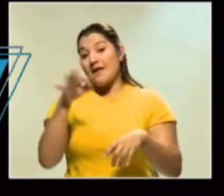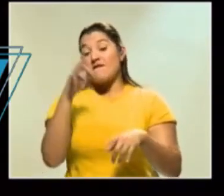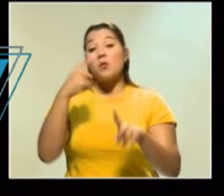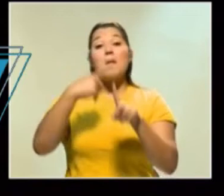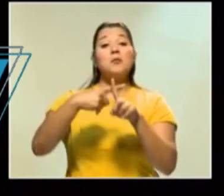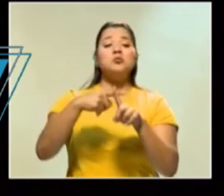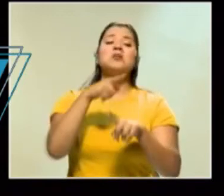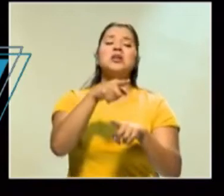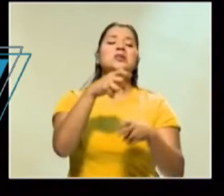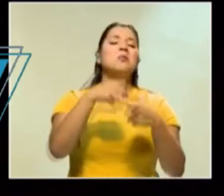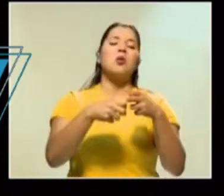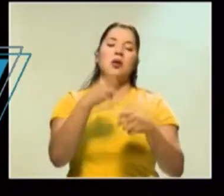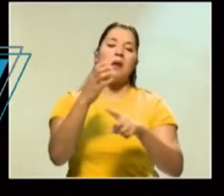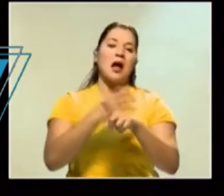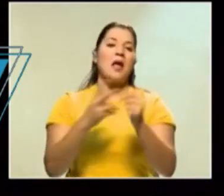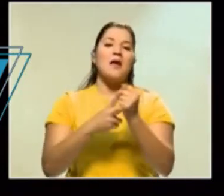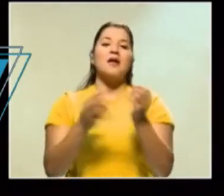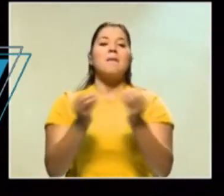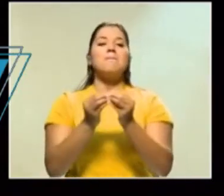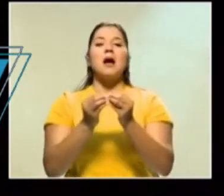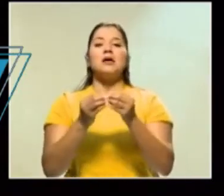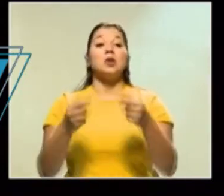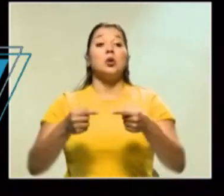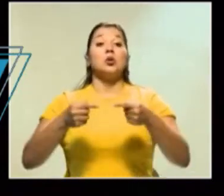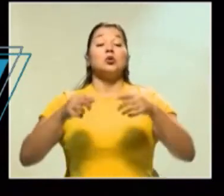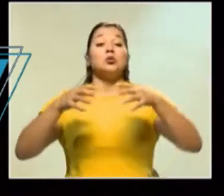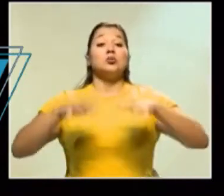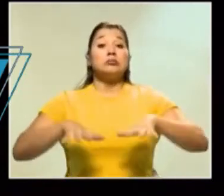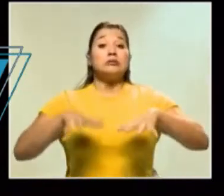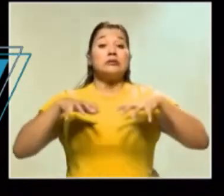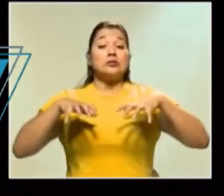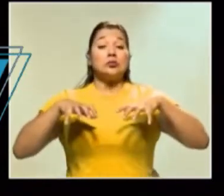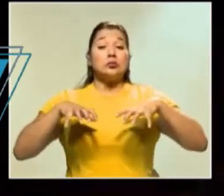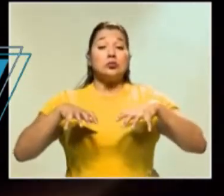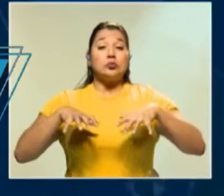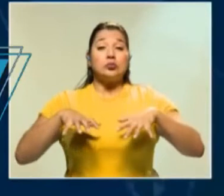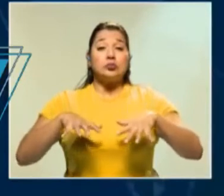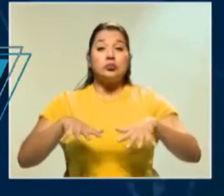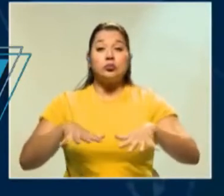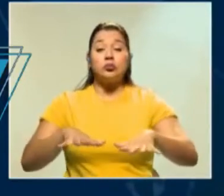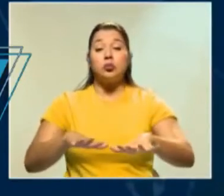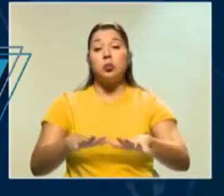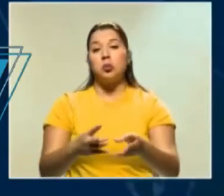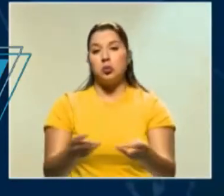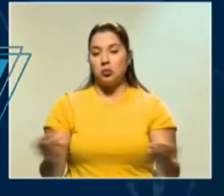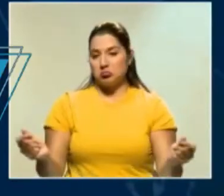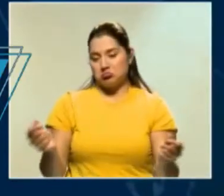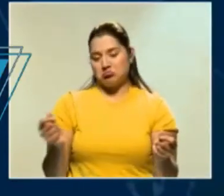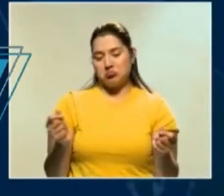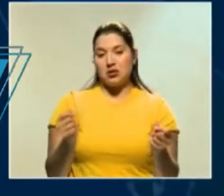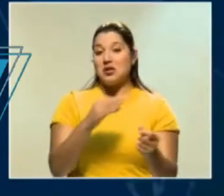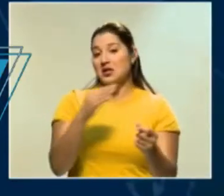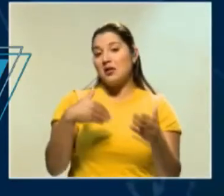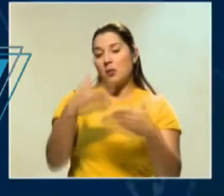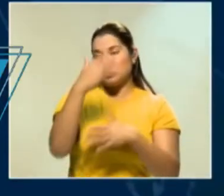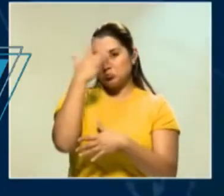ir perdiendo intensidad y se va a ir buscando un encuentro con el